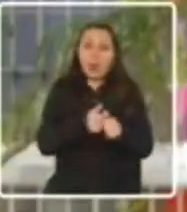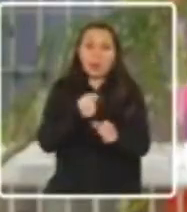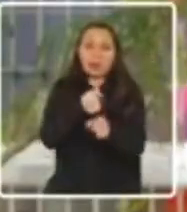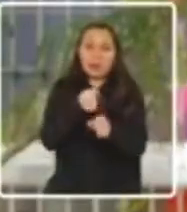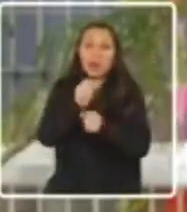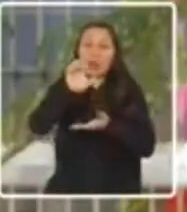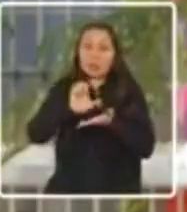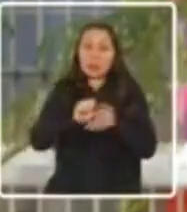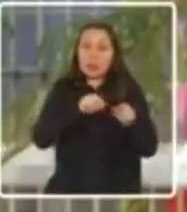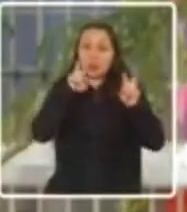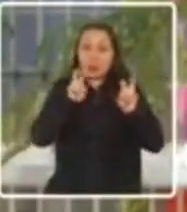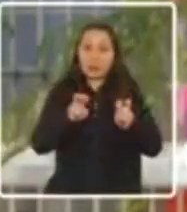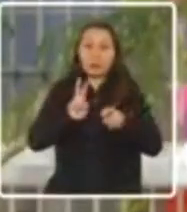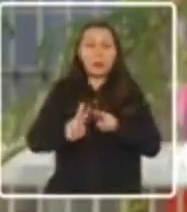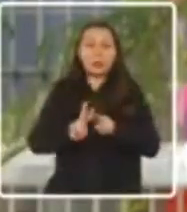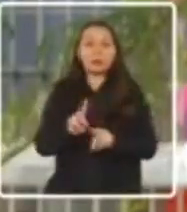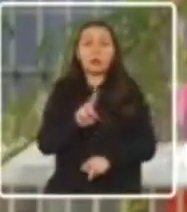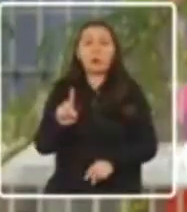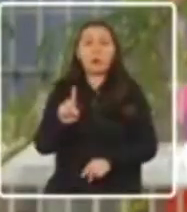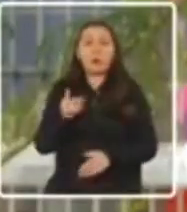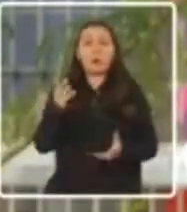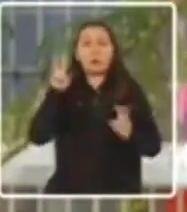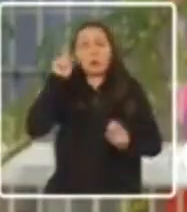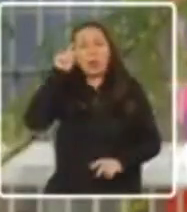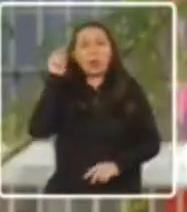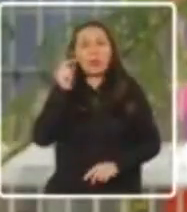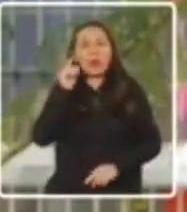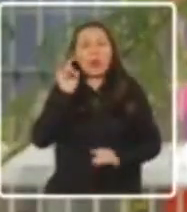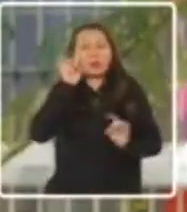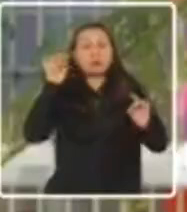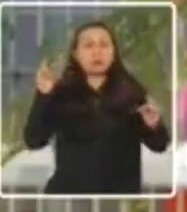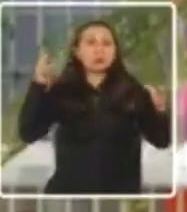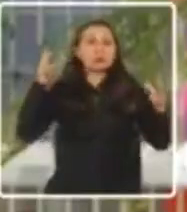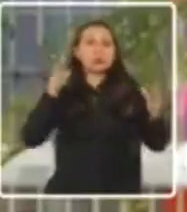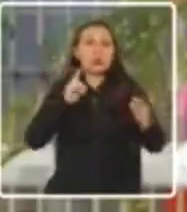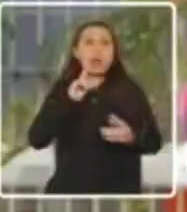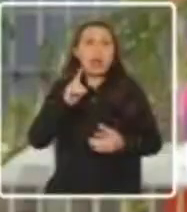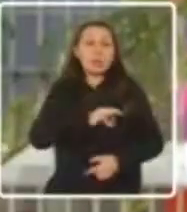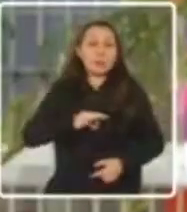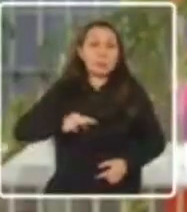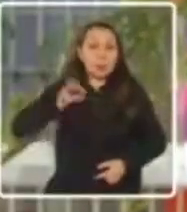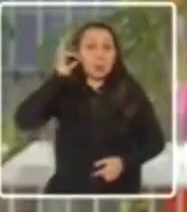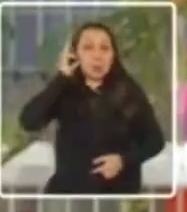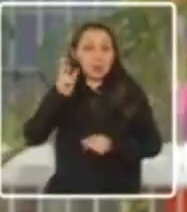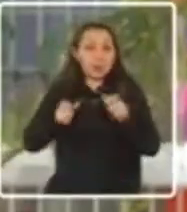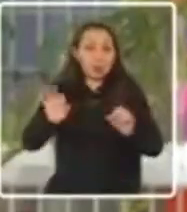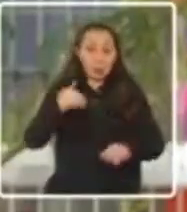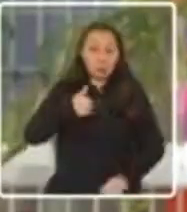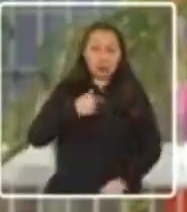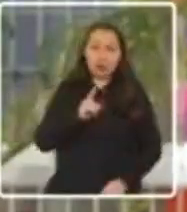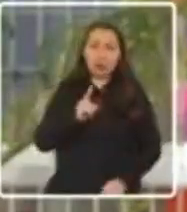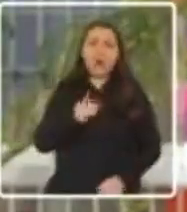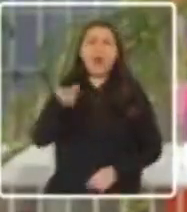Estado en esta materia y lo hicimos no como una idea que se le ocurrió a las ministras o a mí, sino